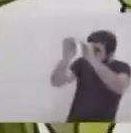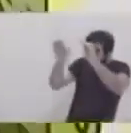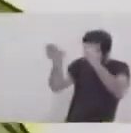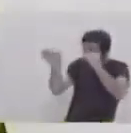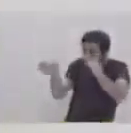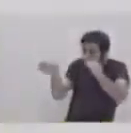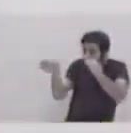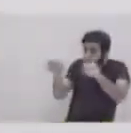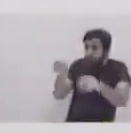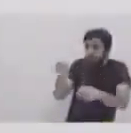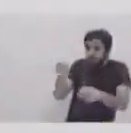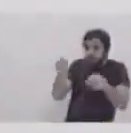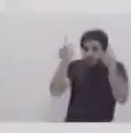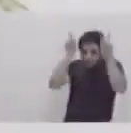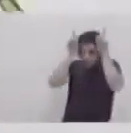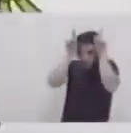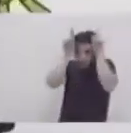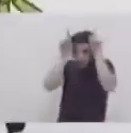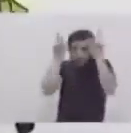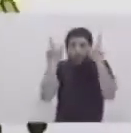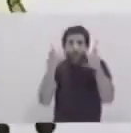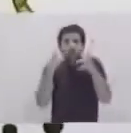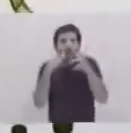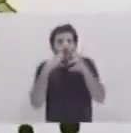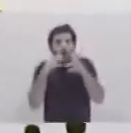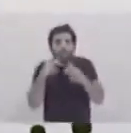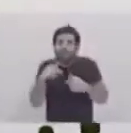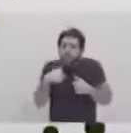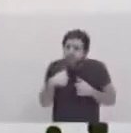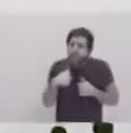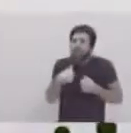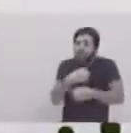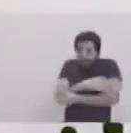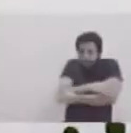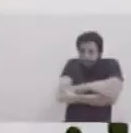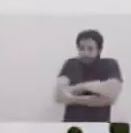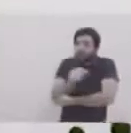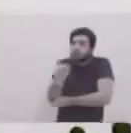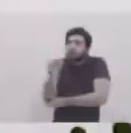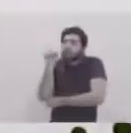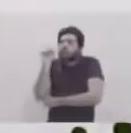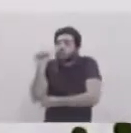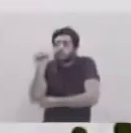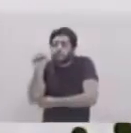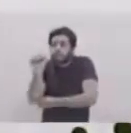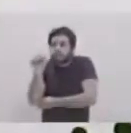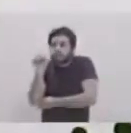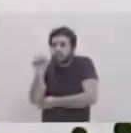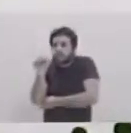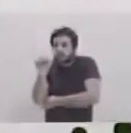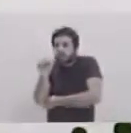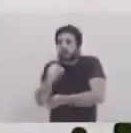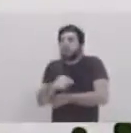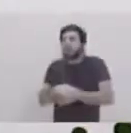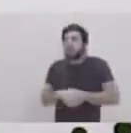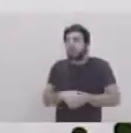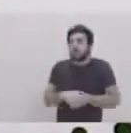hormiga y se acercó para pedirle ayuda. ¿Y qué crees que pasó? Le